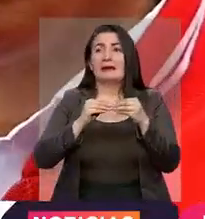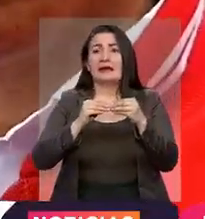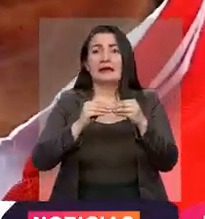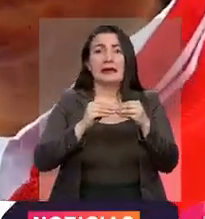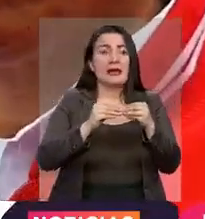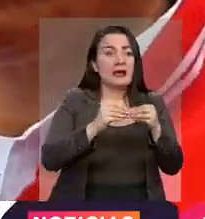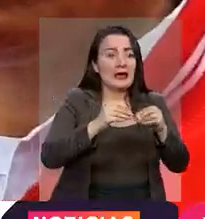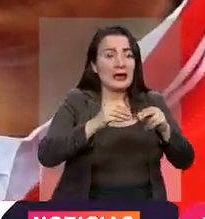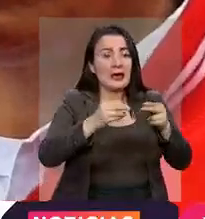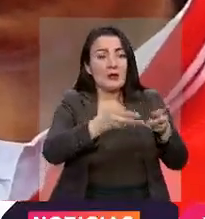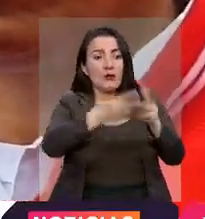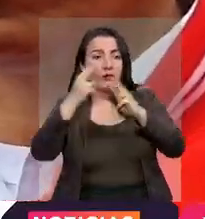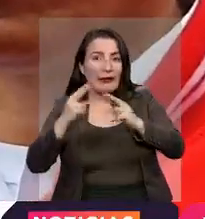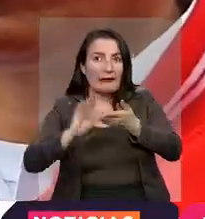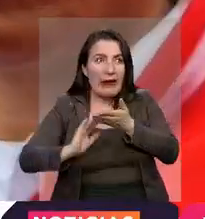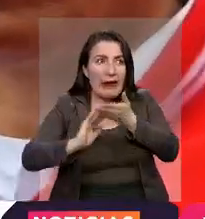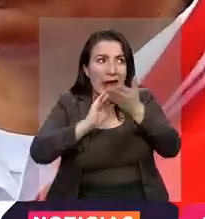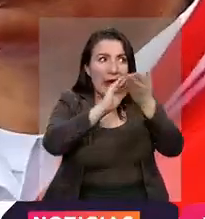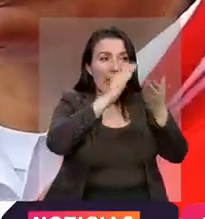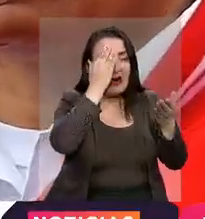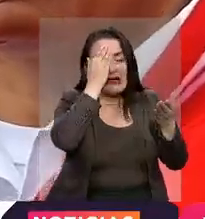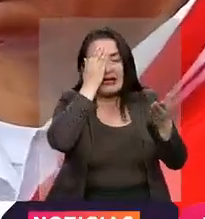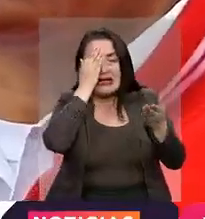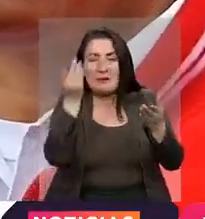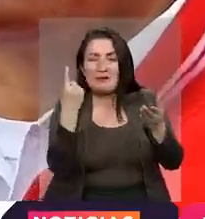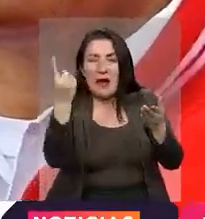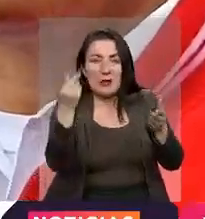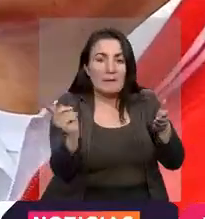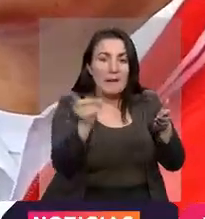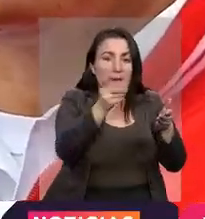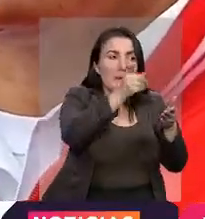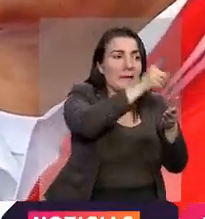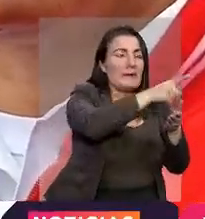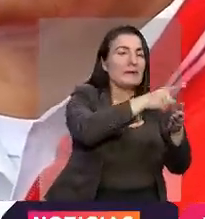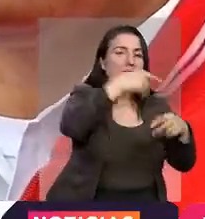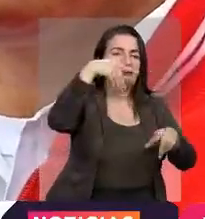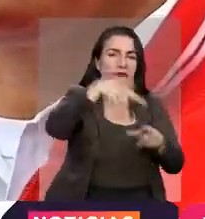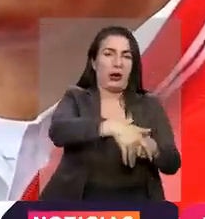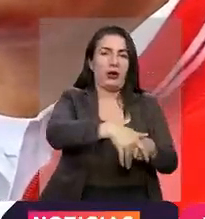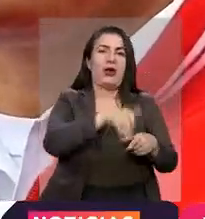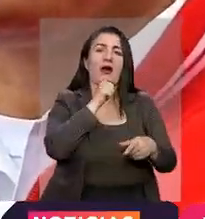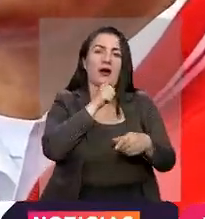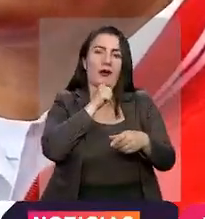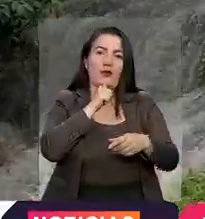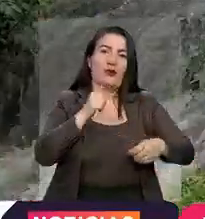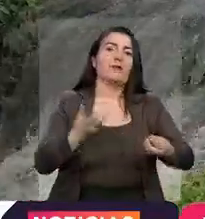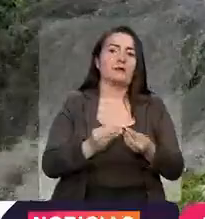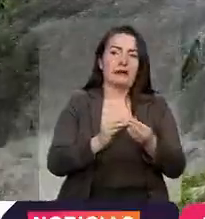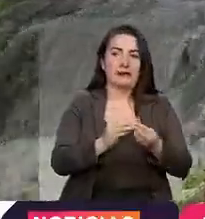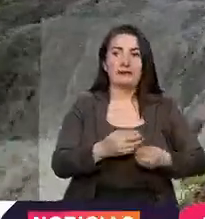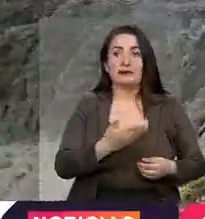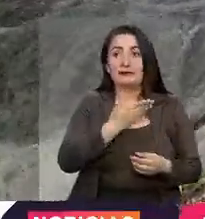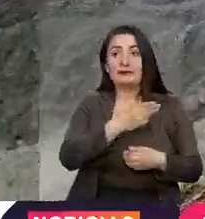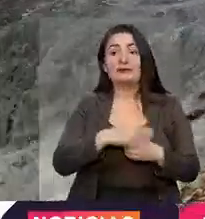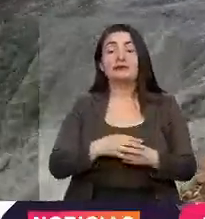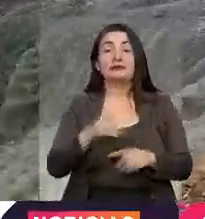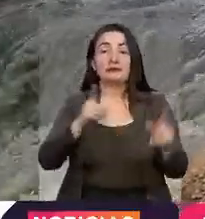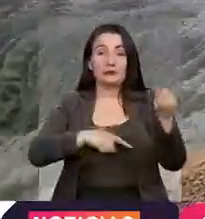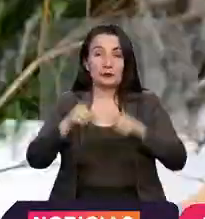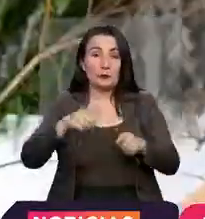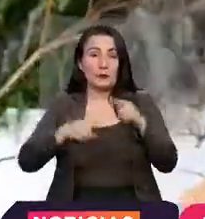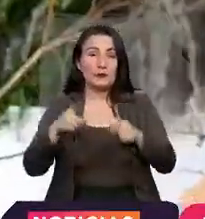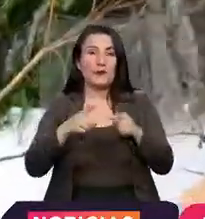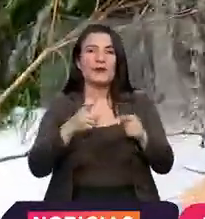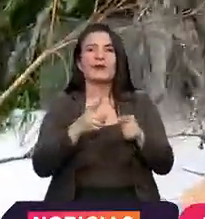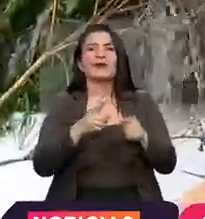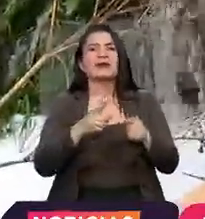puentes artesanales que lo que hacen es contraer el agua y generar otras calamidades. Por su parte, las autoridades